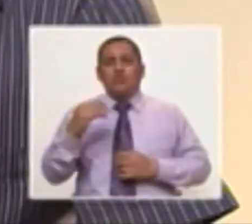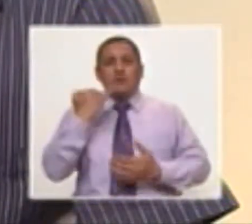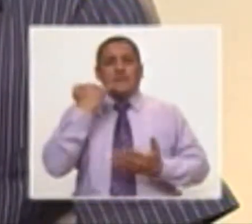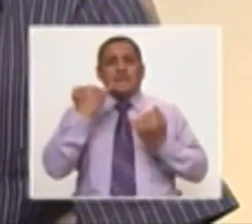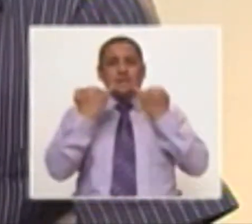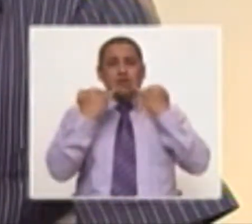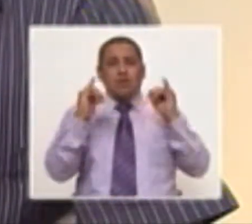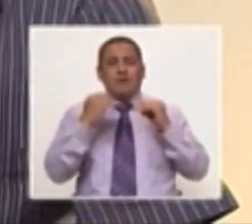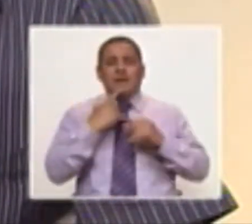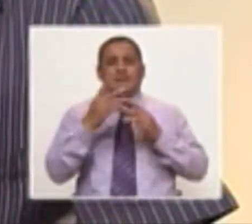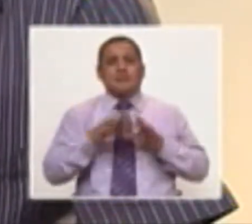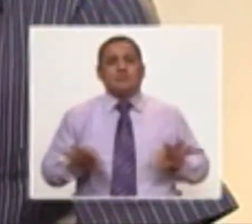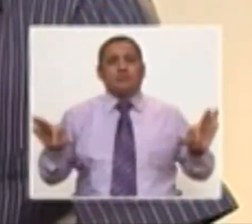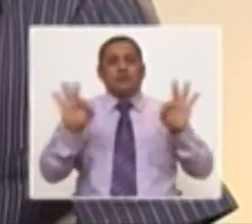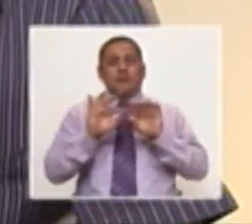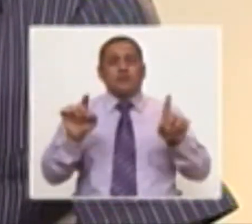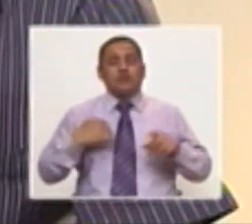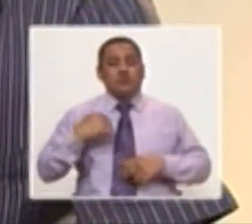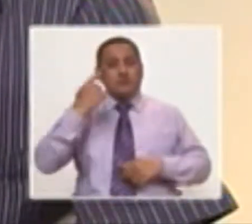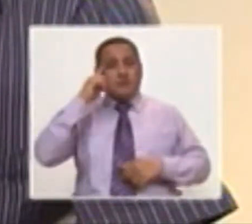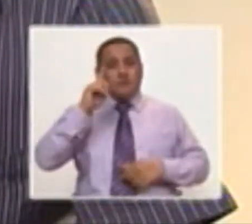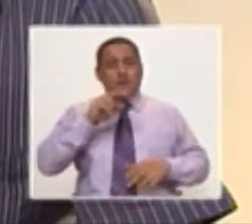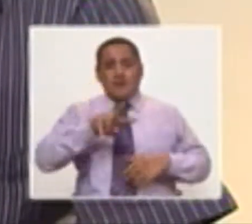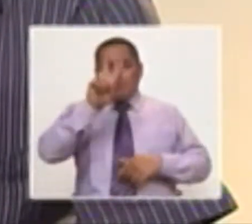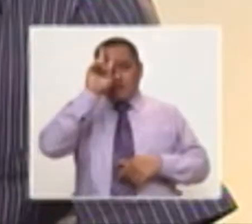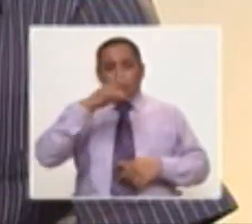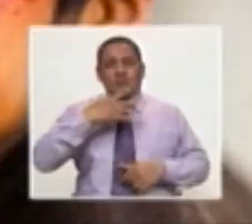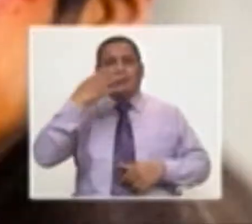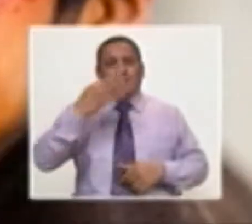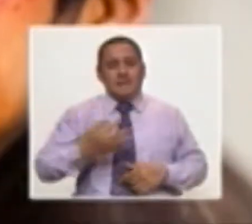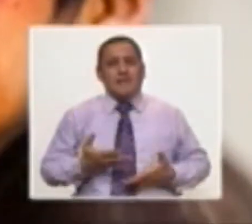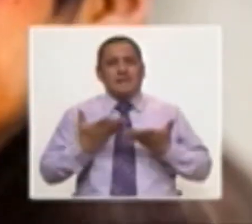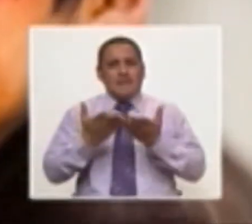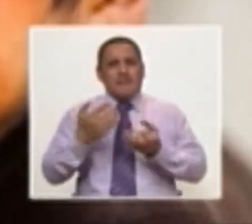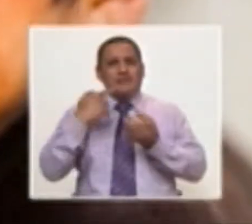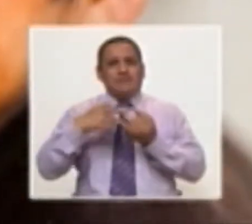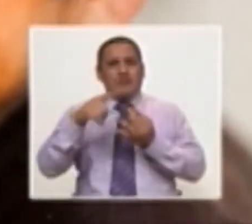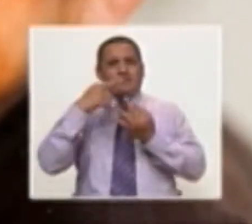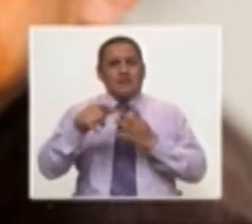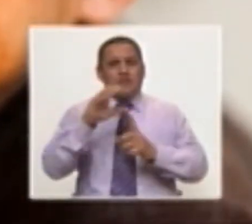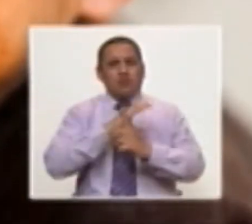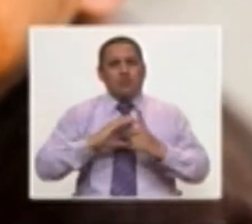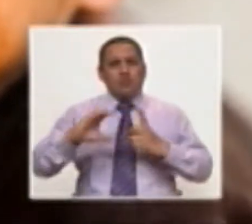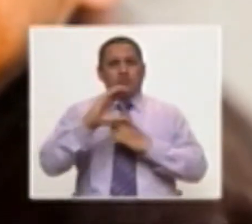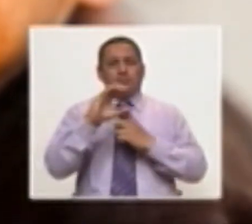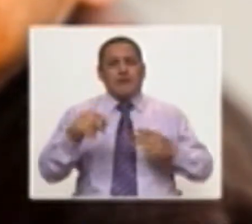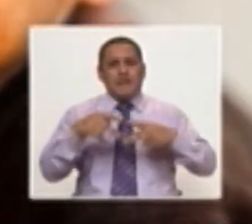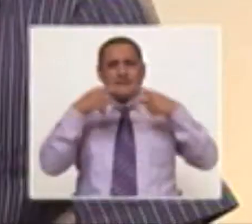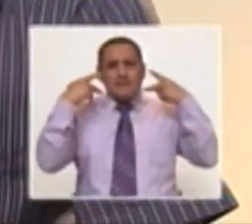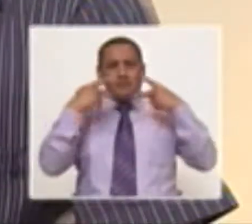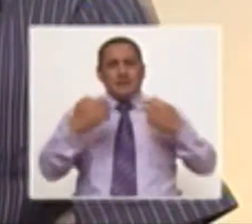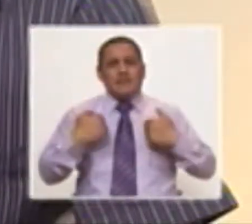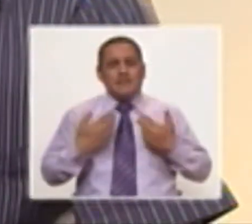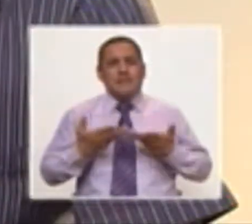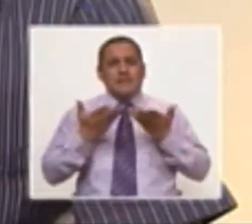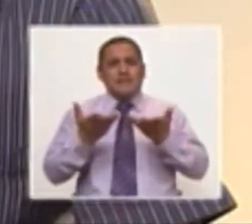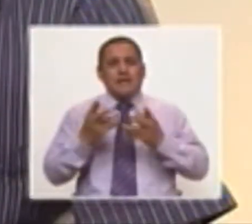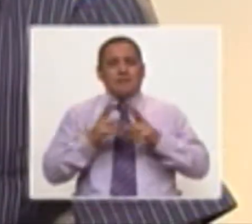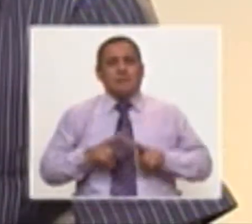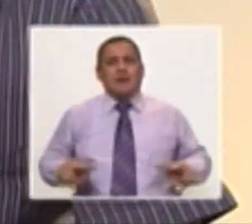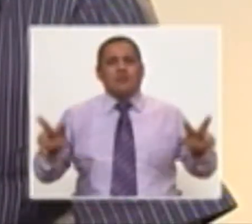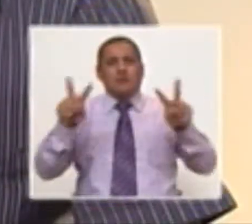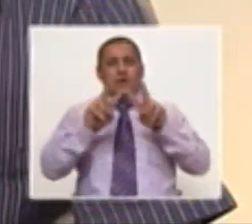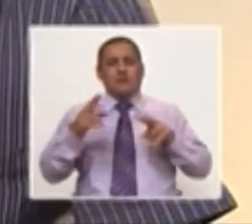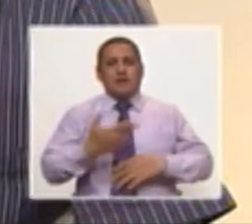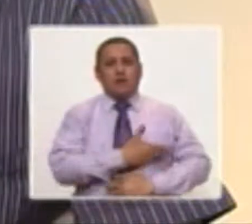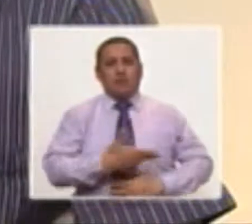lenguas es más importante, sin darse cuenta de que el Perú alberga a diversidad de culturas y lenguas amazónicas que debe ser valorado